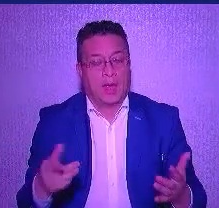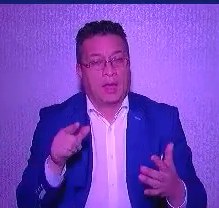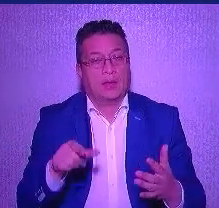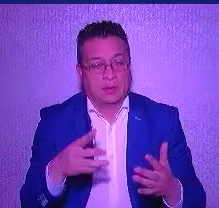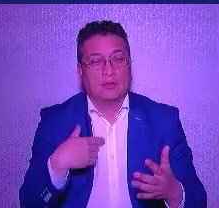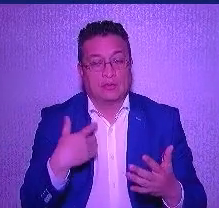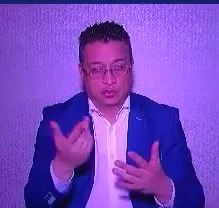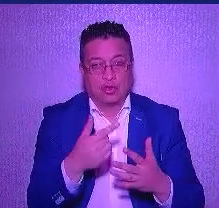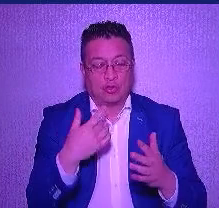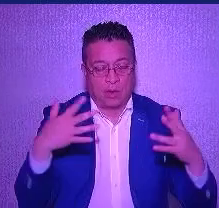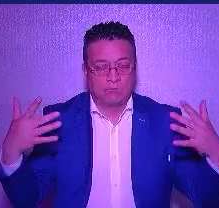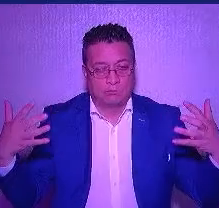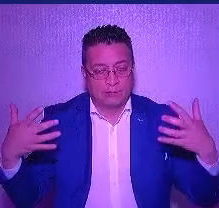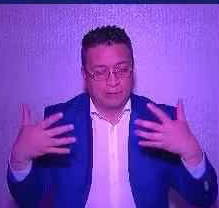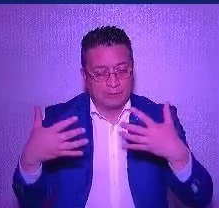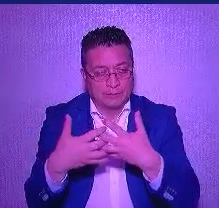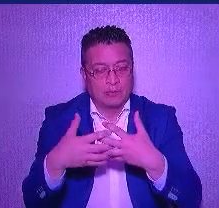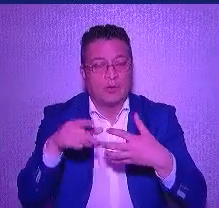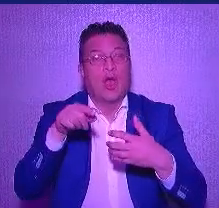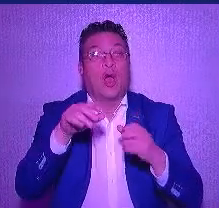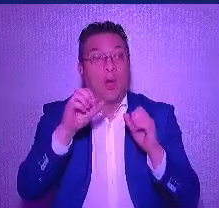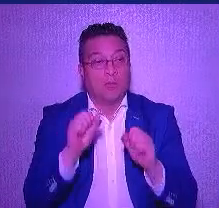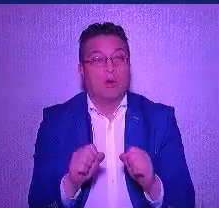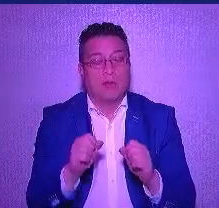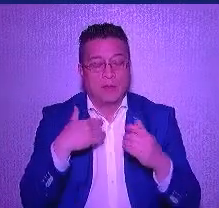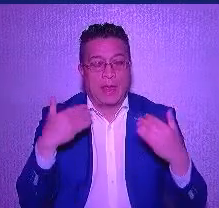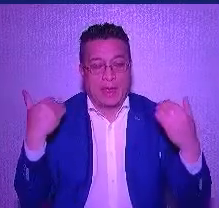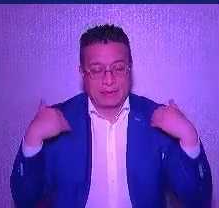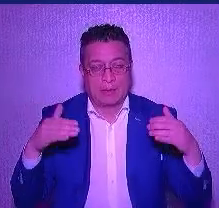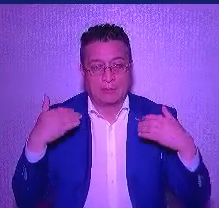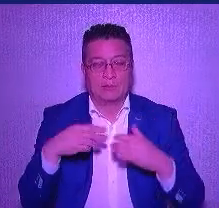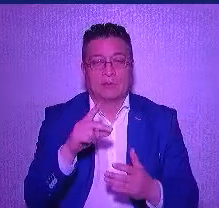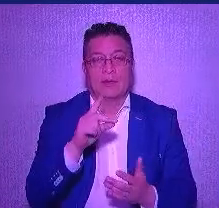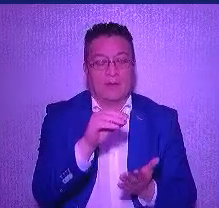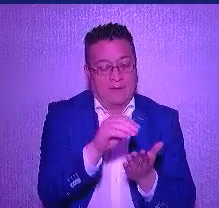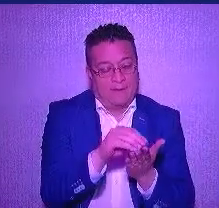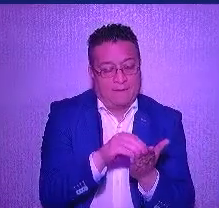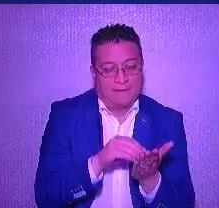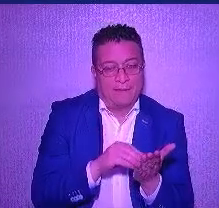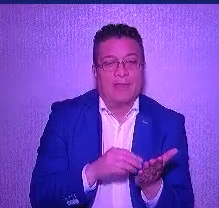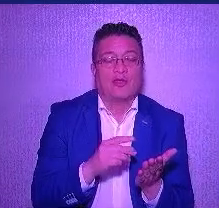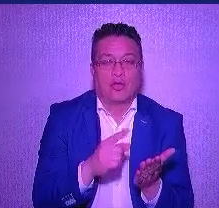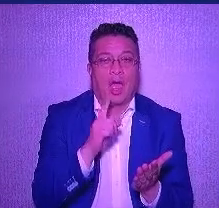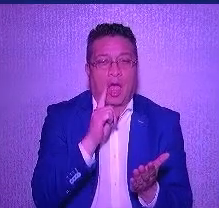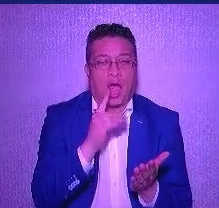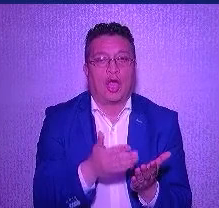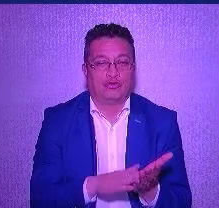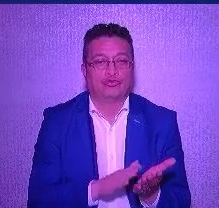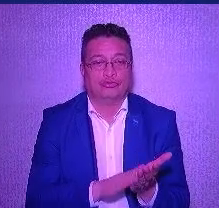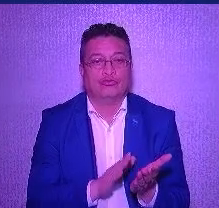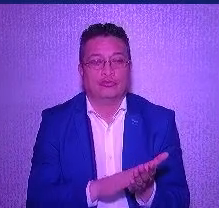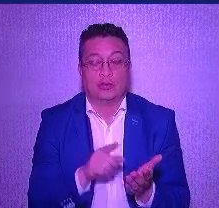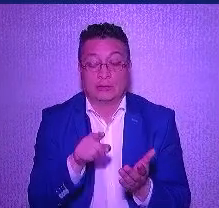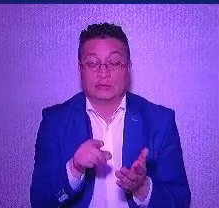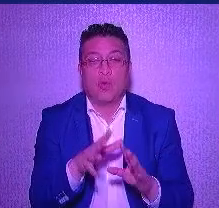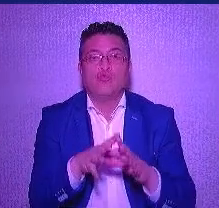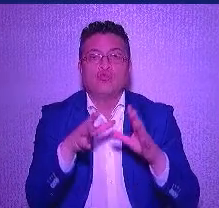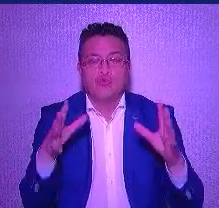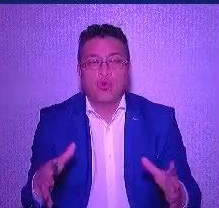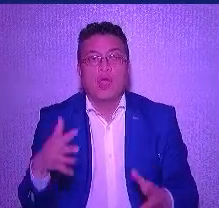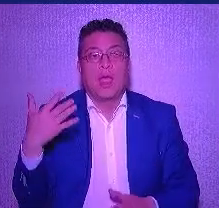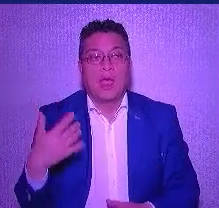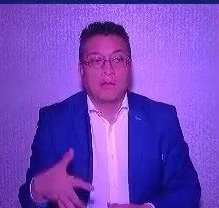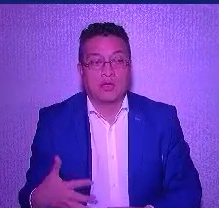algoritmos y capacidades de entrenamiento que usen la Data disponible Y eso es muy importante porque cuando